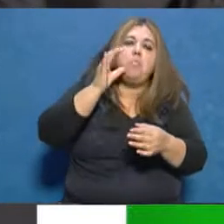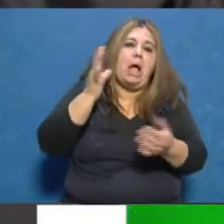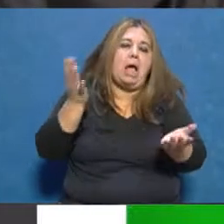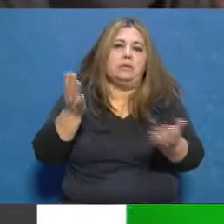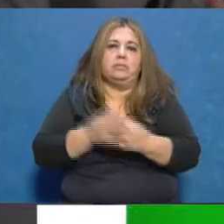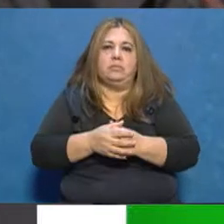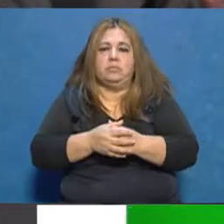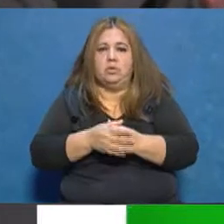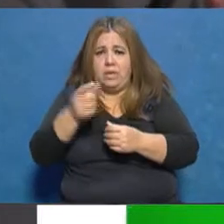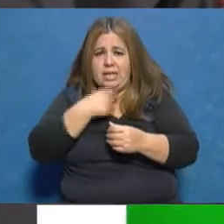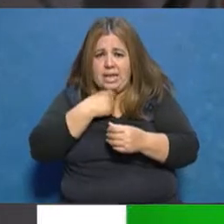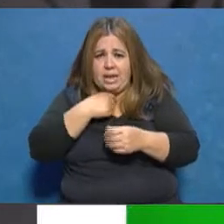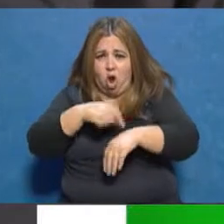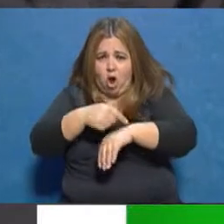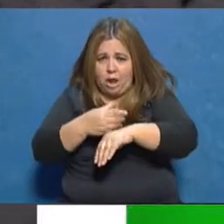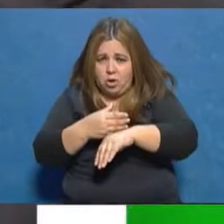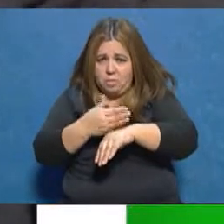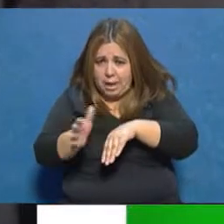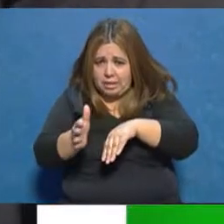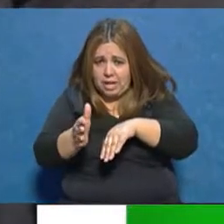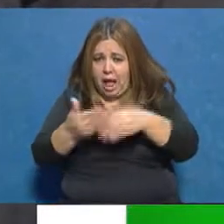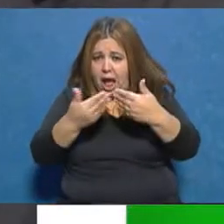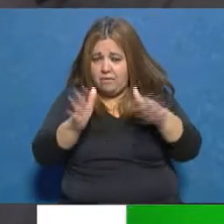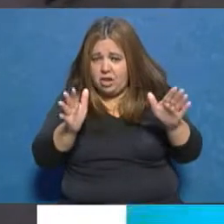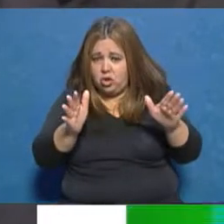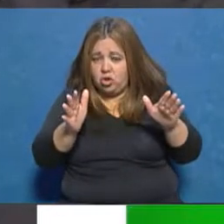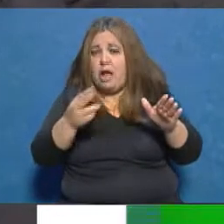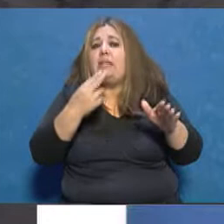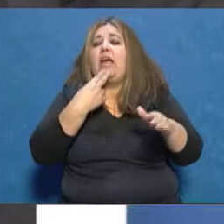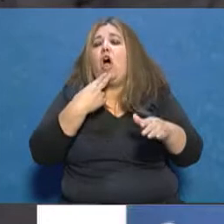una extensión en el horario hasta las 23? Hasta las 23 horas.